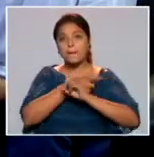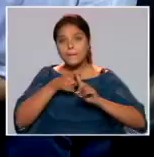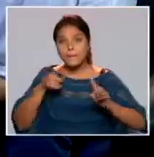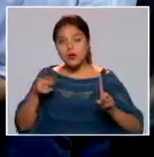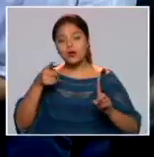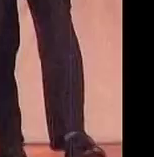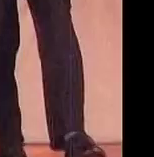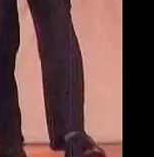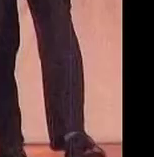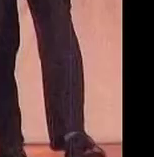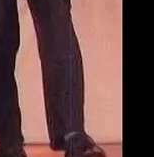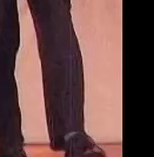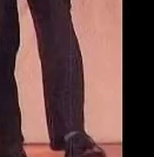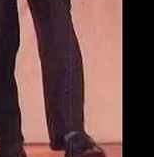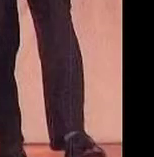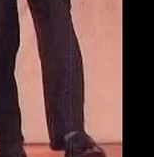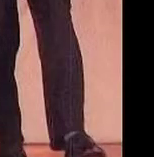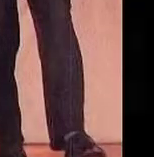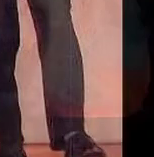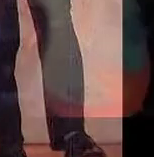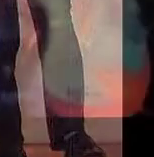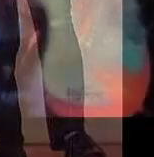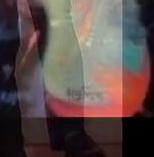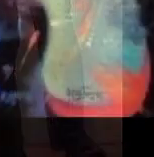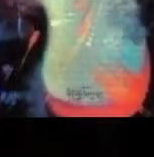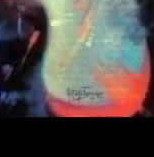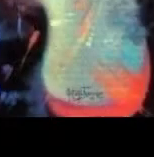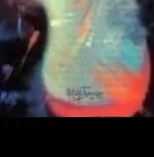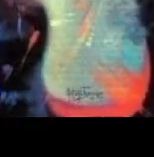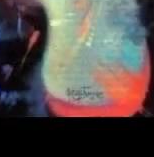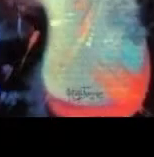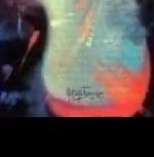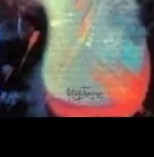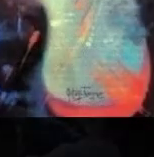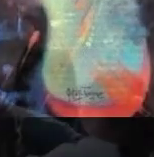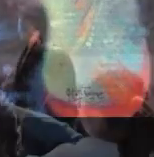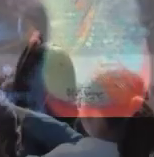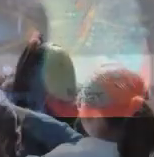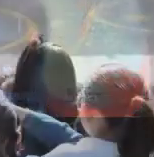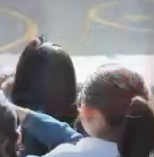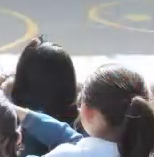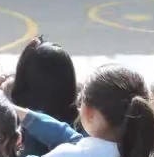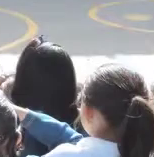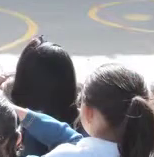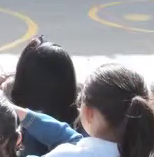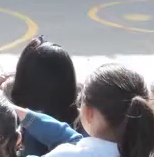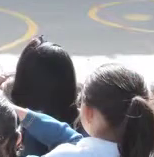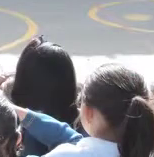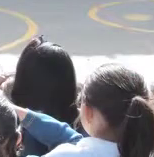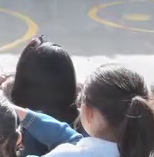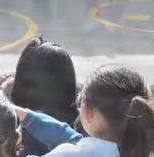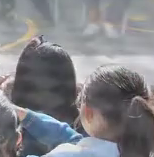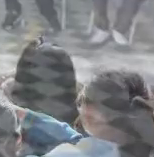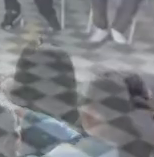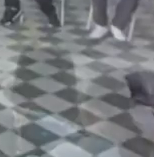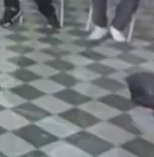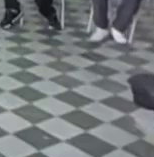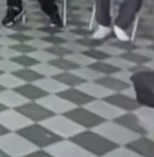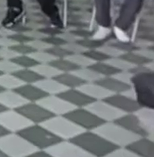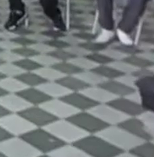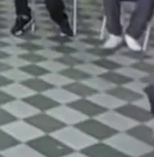solamente trabajamos música trabajamos teatro danza música plásticas literatura creativa Circo acrobacia y algunas cosas de